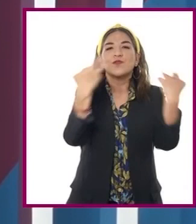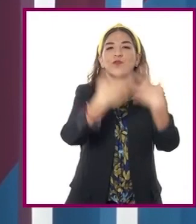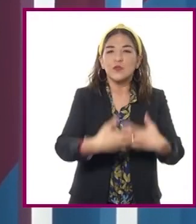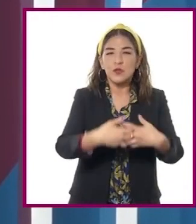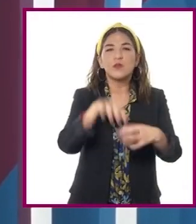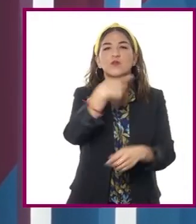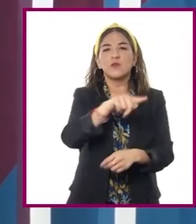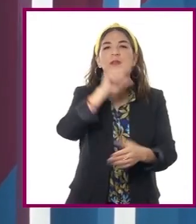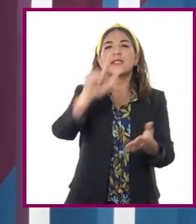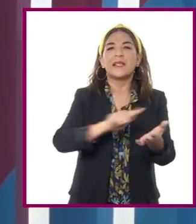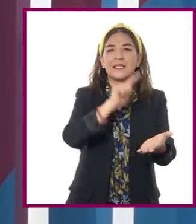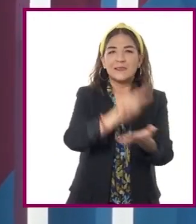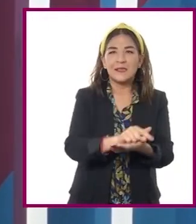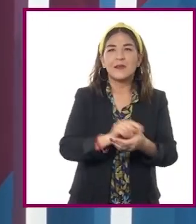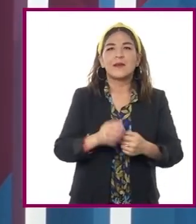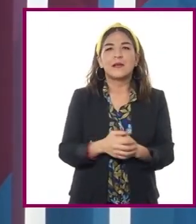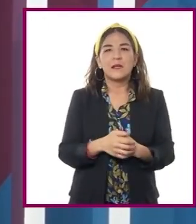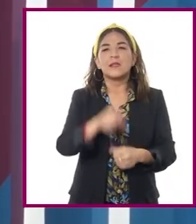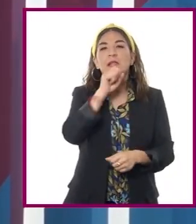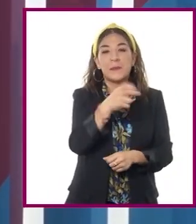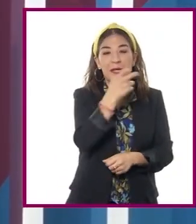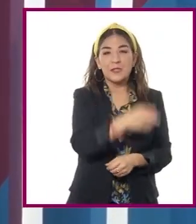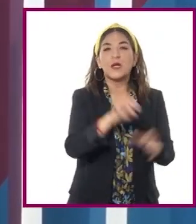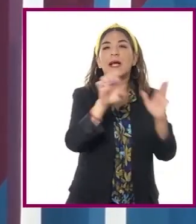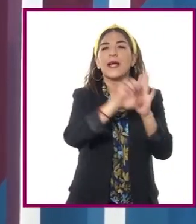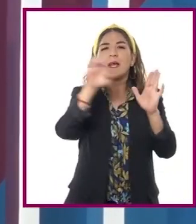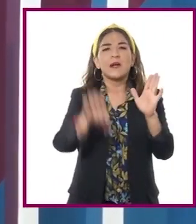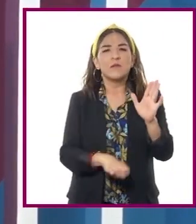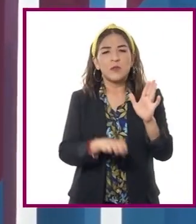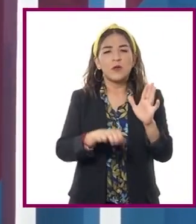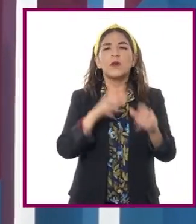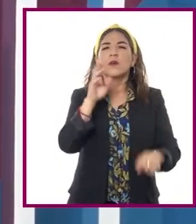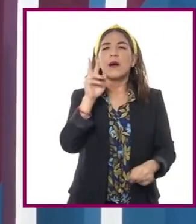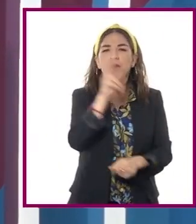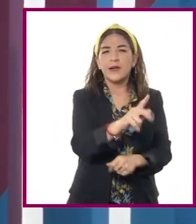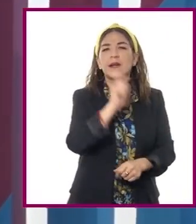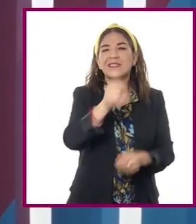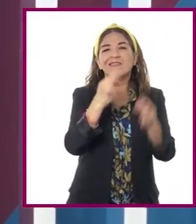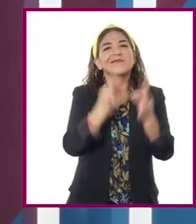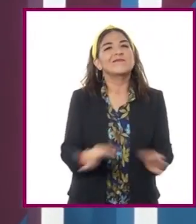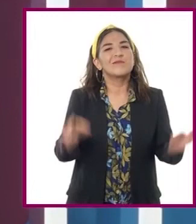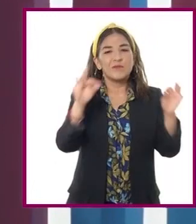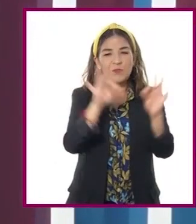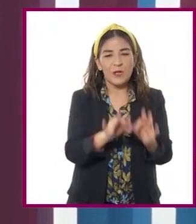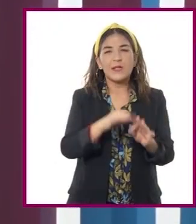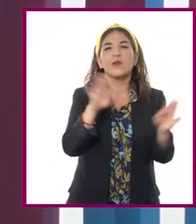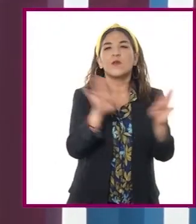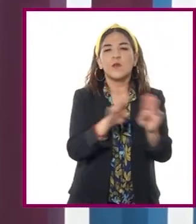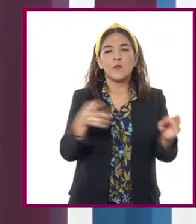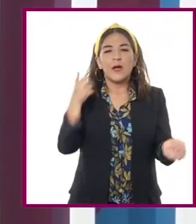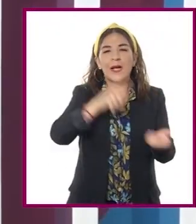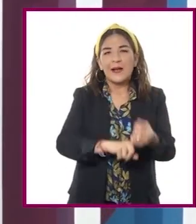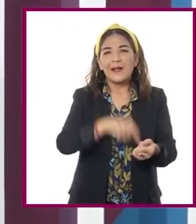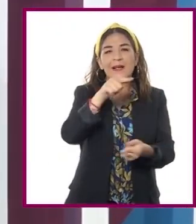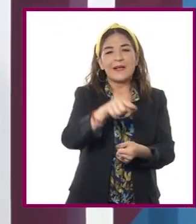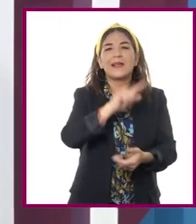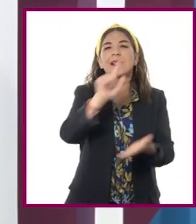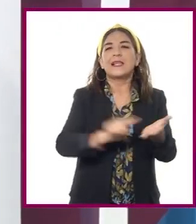Poder Legislativo y a partir de un ejemplo encontramos la importancia de la imparcialidad de la